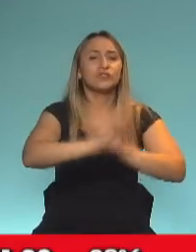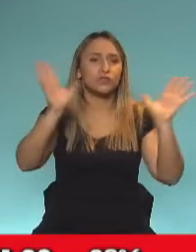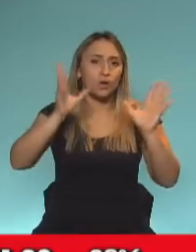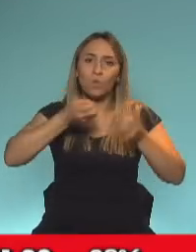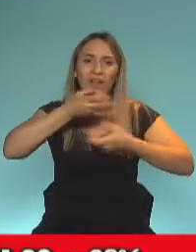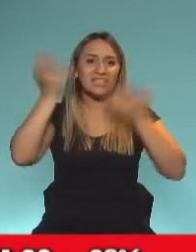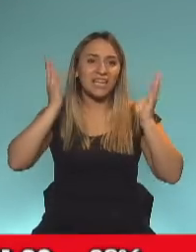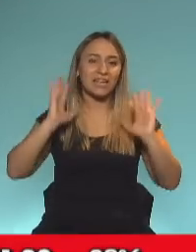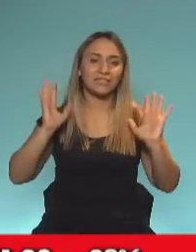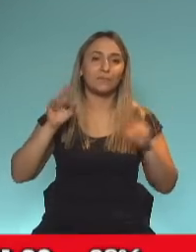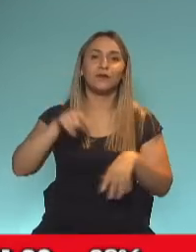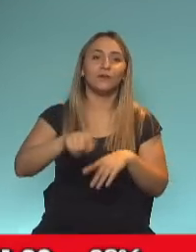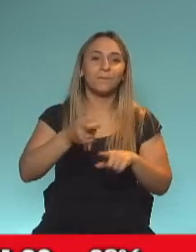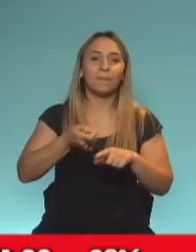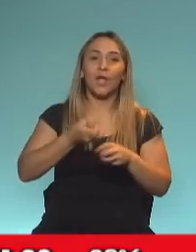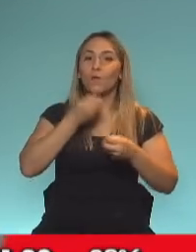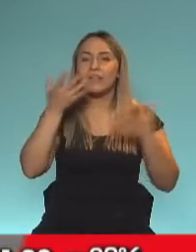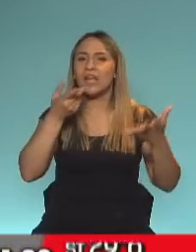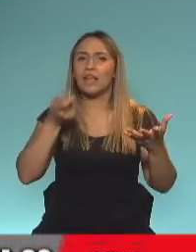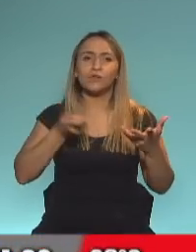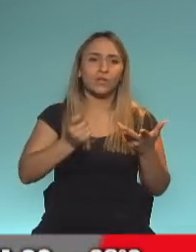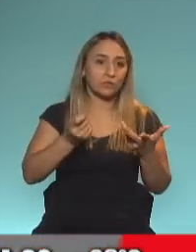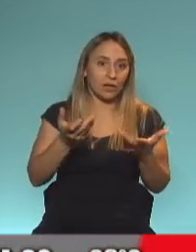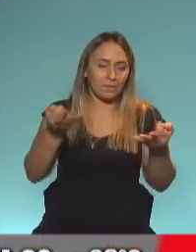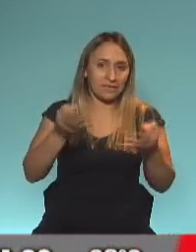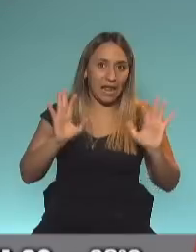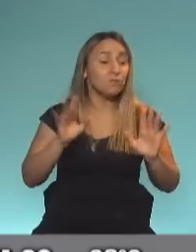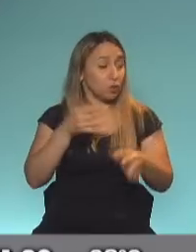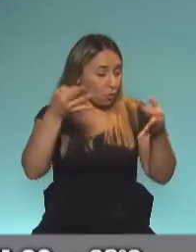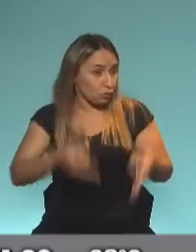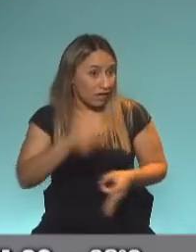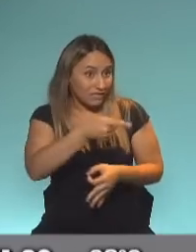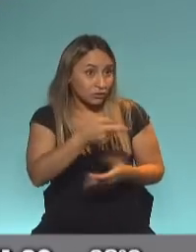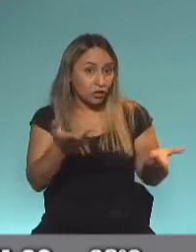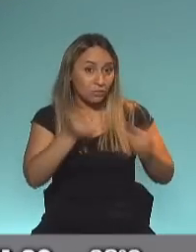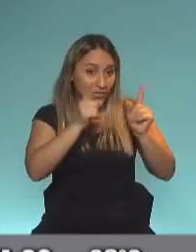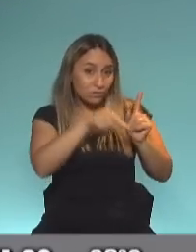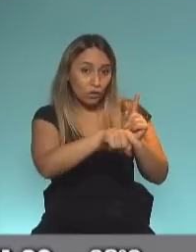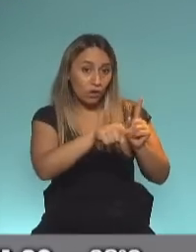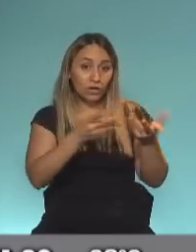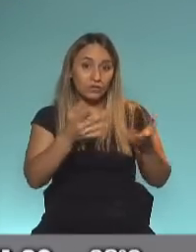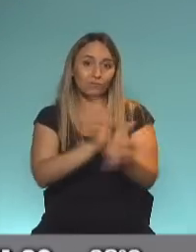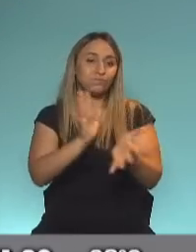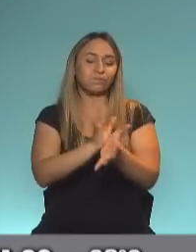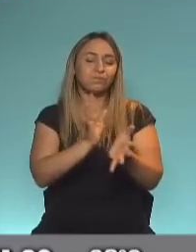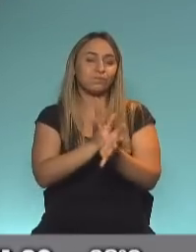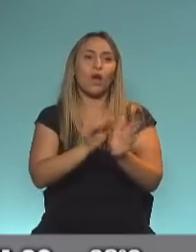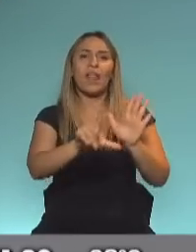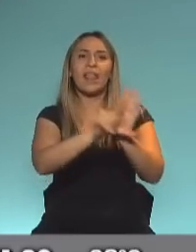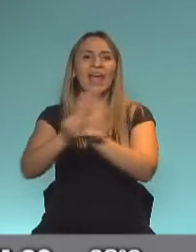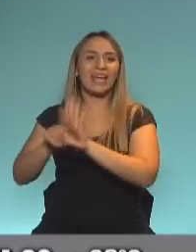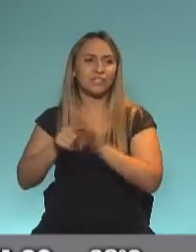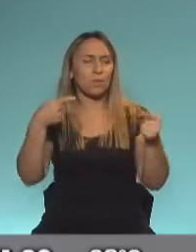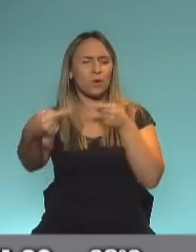sí, una causa específica, una causa especial. Pero justamente eso es el lawfare. Uh-huh. Es que los